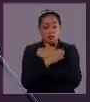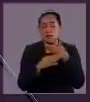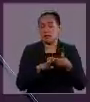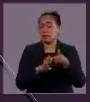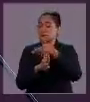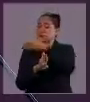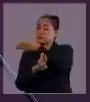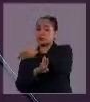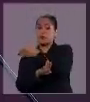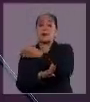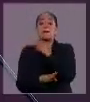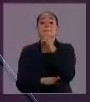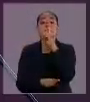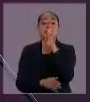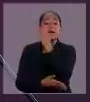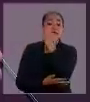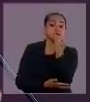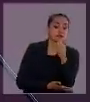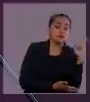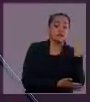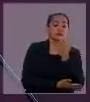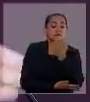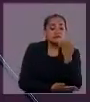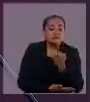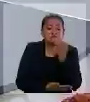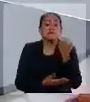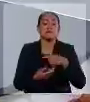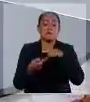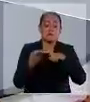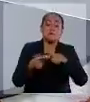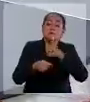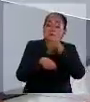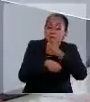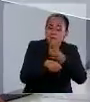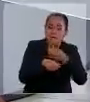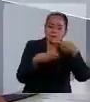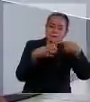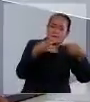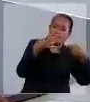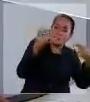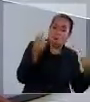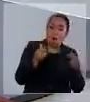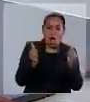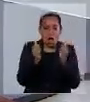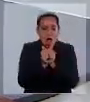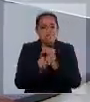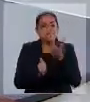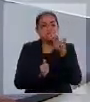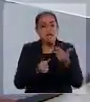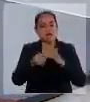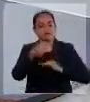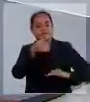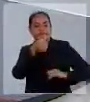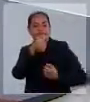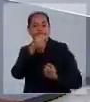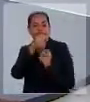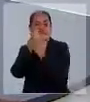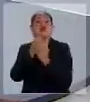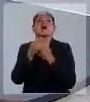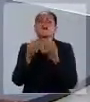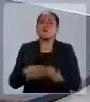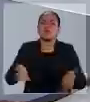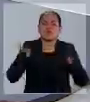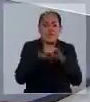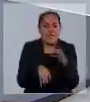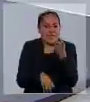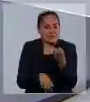en estancias y guarderías. Tiene que empezar por una buena educación básica, pero sobre todo tiene que empezar porque nos demos cuenta que aquí la apuesta